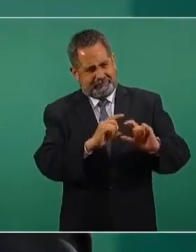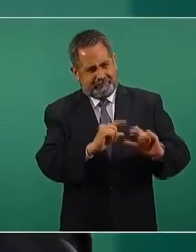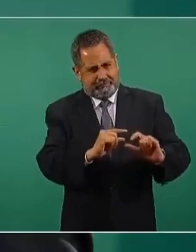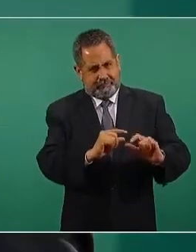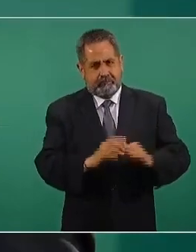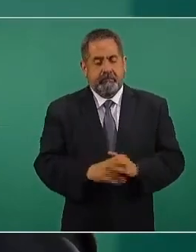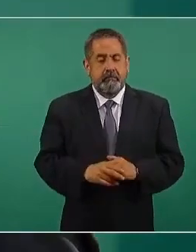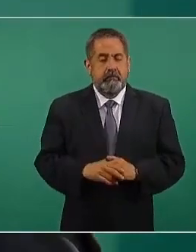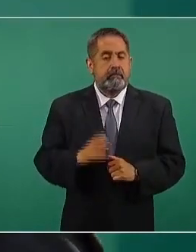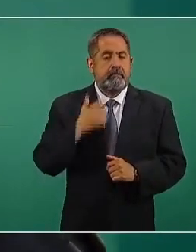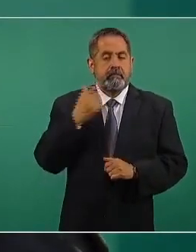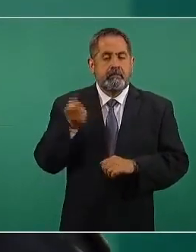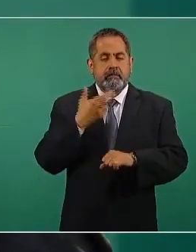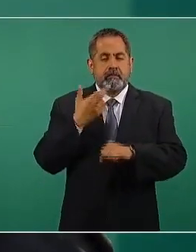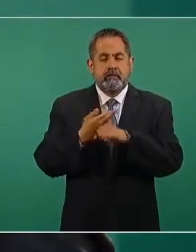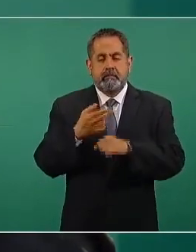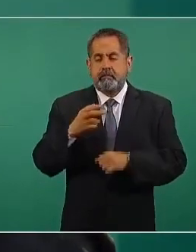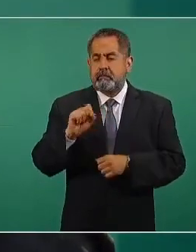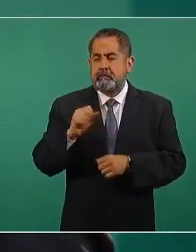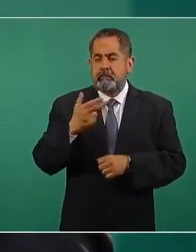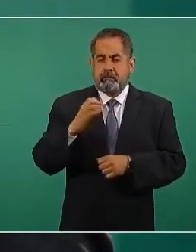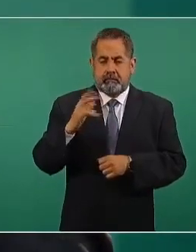Hubo un secretario de Hacienda hace poco,